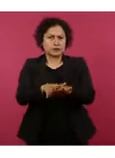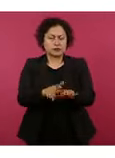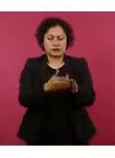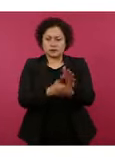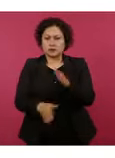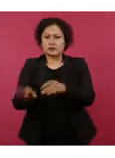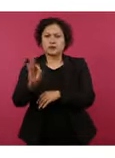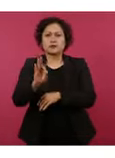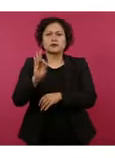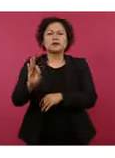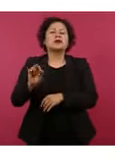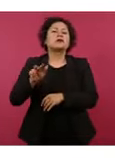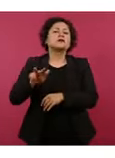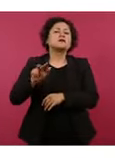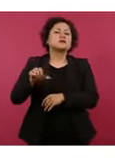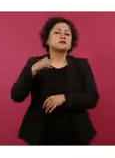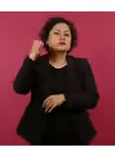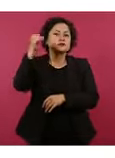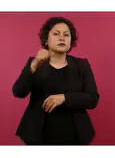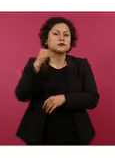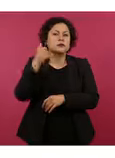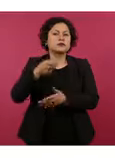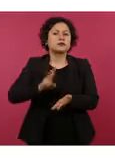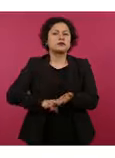abril lo encontramos en